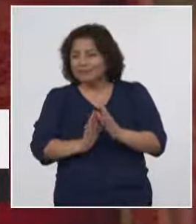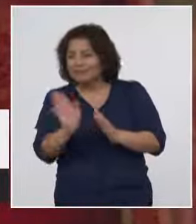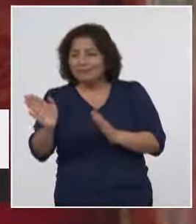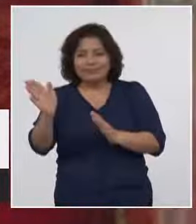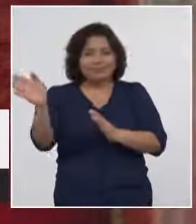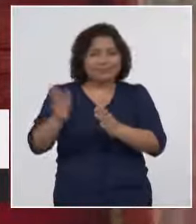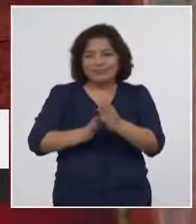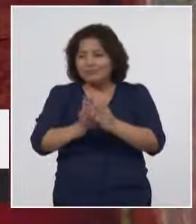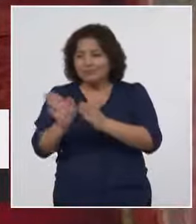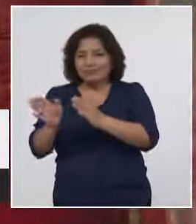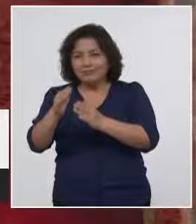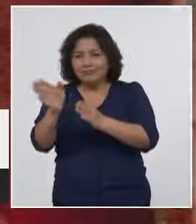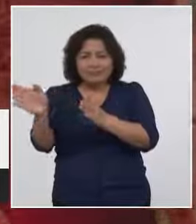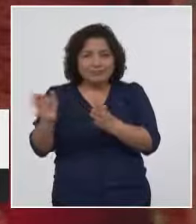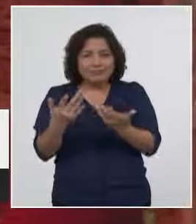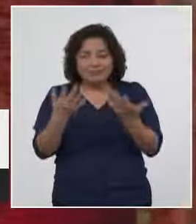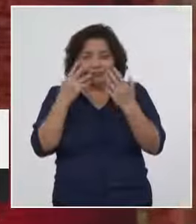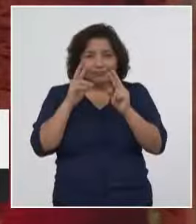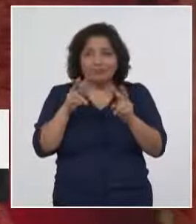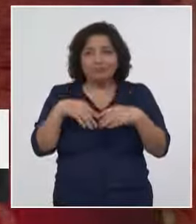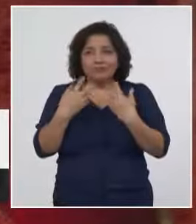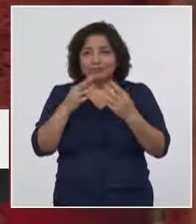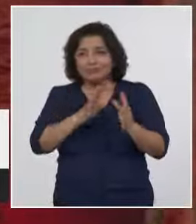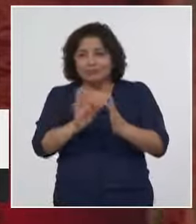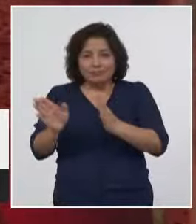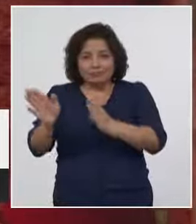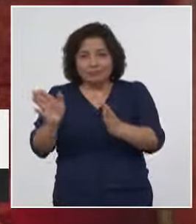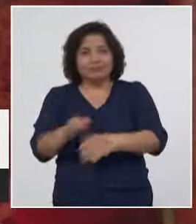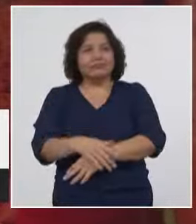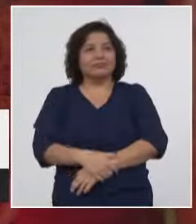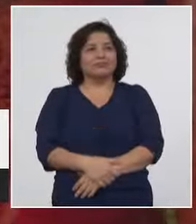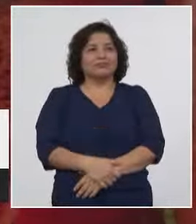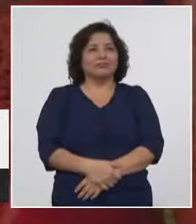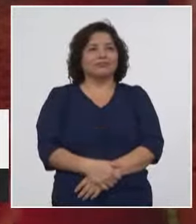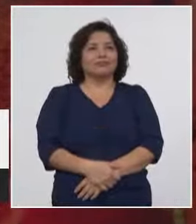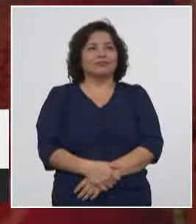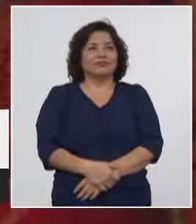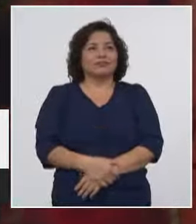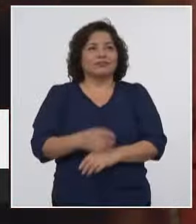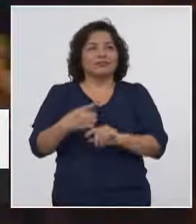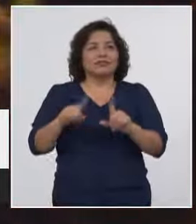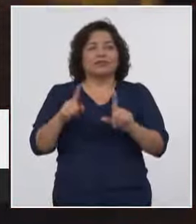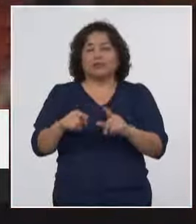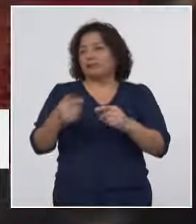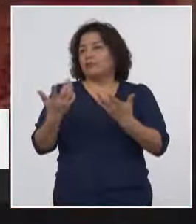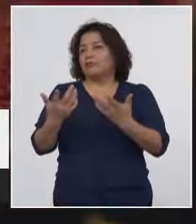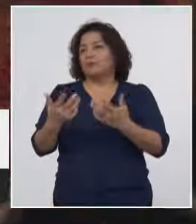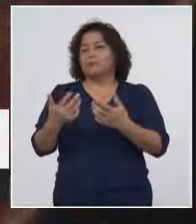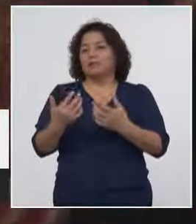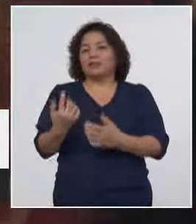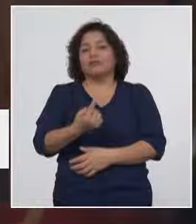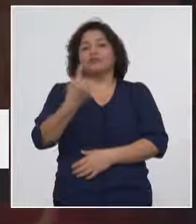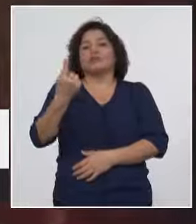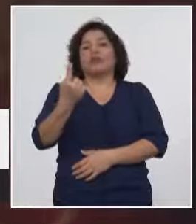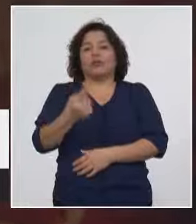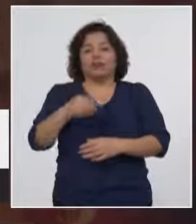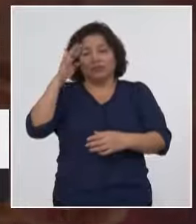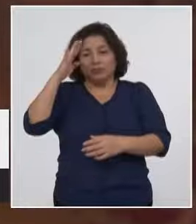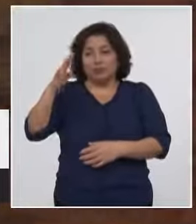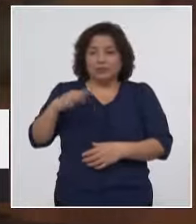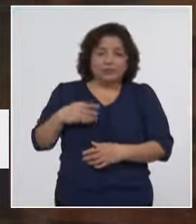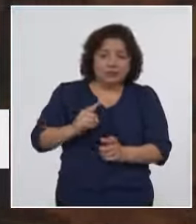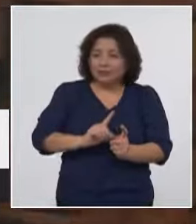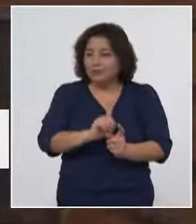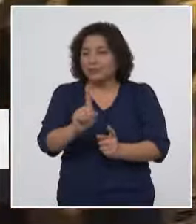patrullero, y él sí puede para allá, pero creo que ya no lo habrá alcanzado. Ya no, como era solo y lo corretía a uno, nosotros